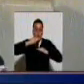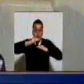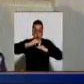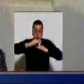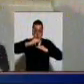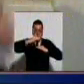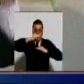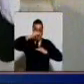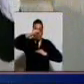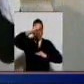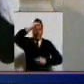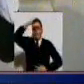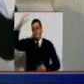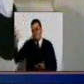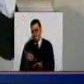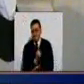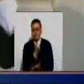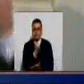subasta.